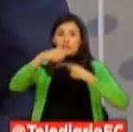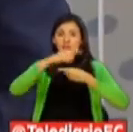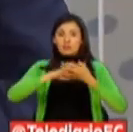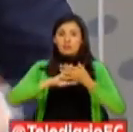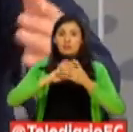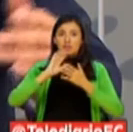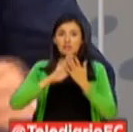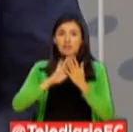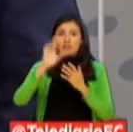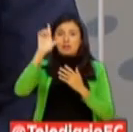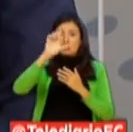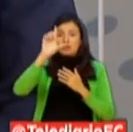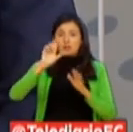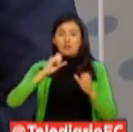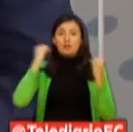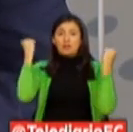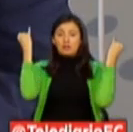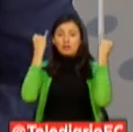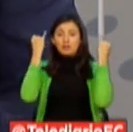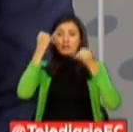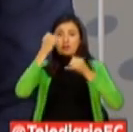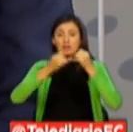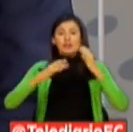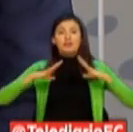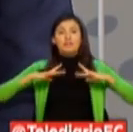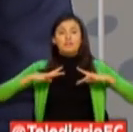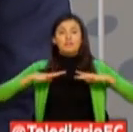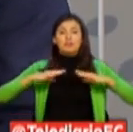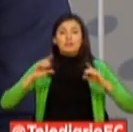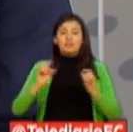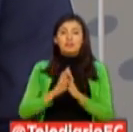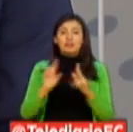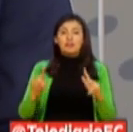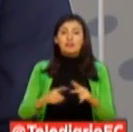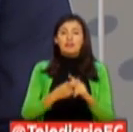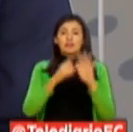mañana. Disfrutemos el fin de semana, el día lunes, a partir de las